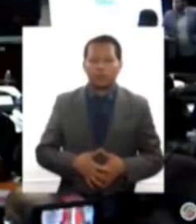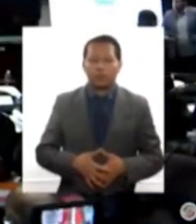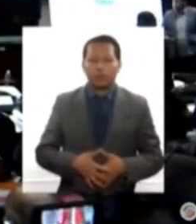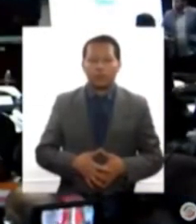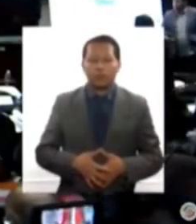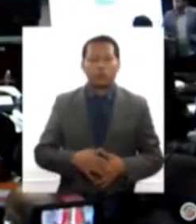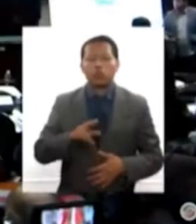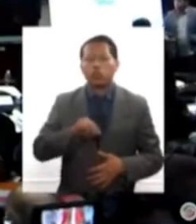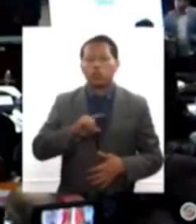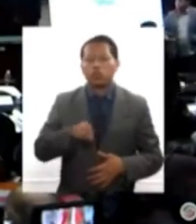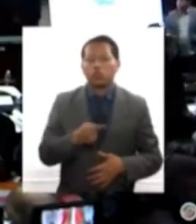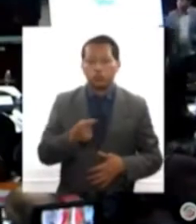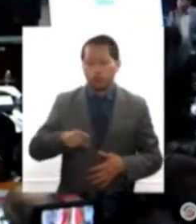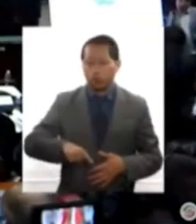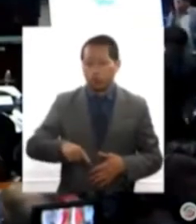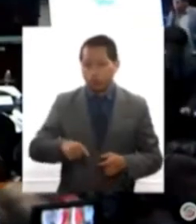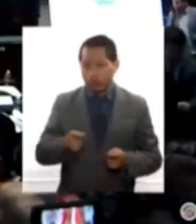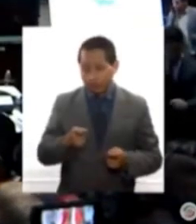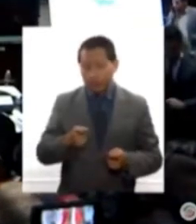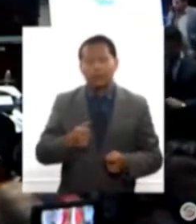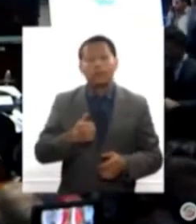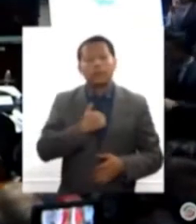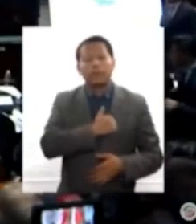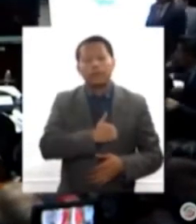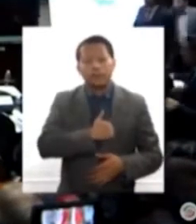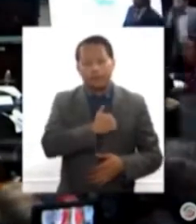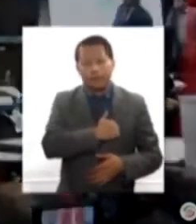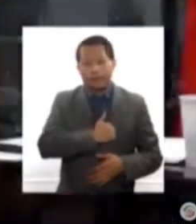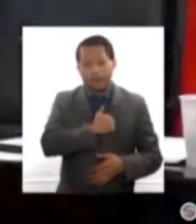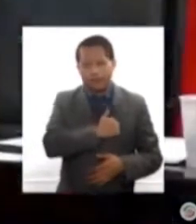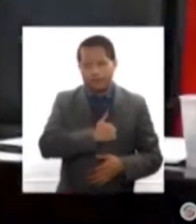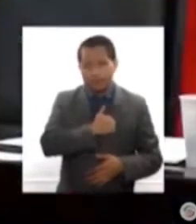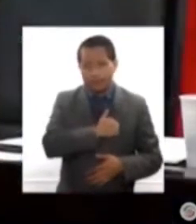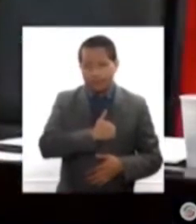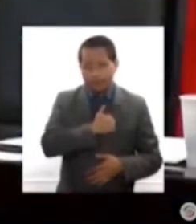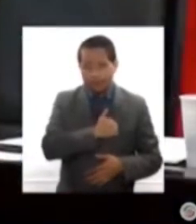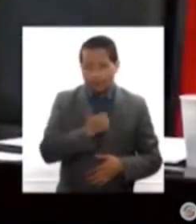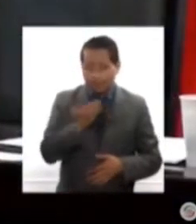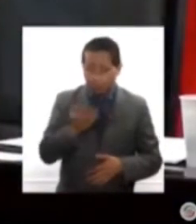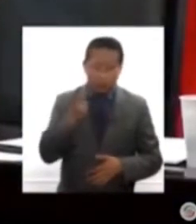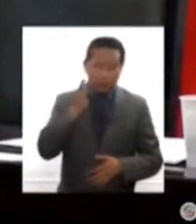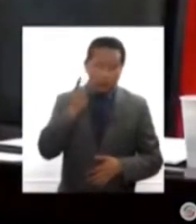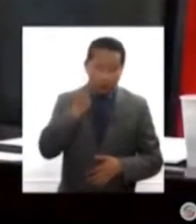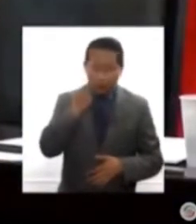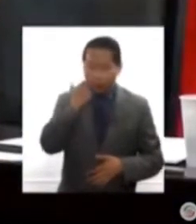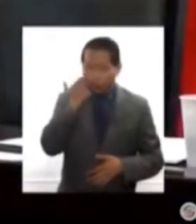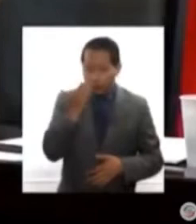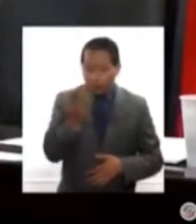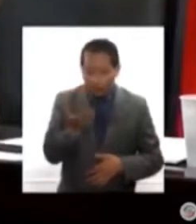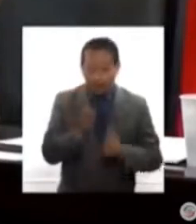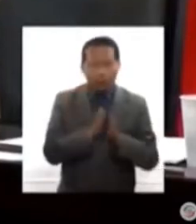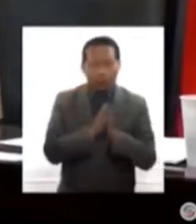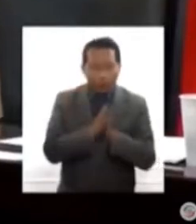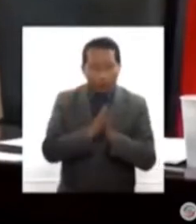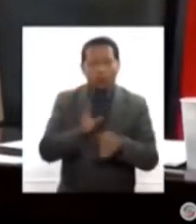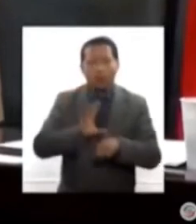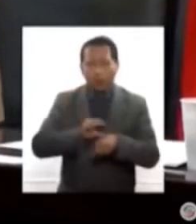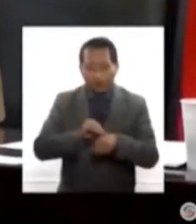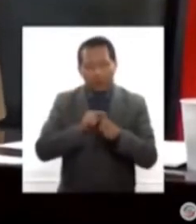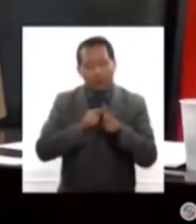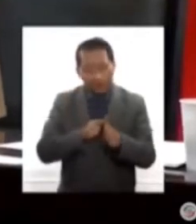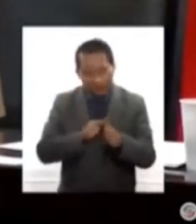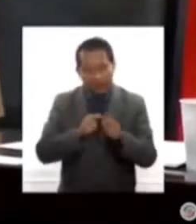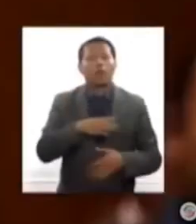por mucho que sea mi amigo, por mucho que yo lo respete, por mucho que yo lo estime como lo estimo, pues mi